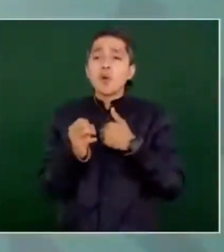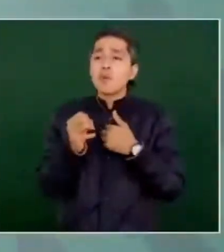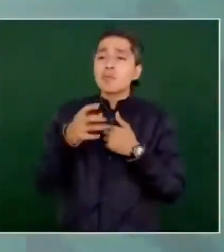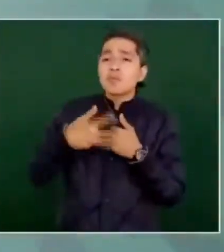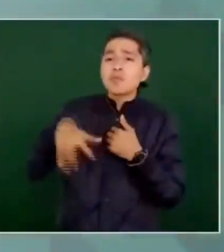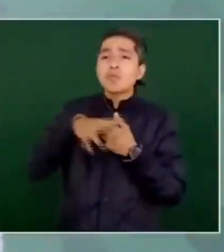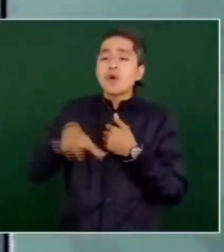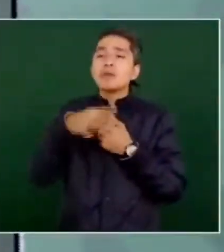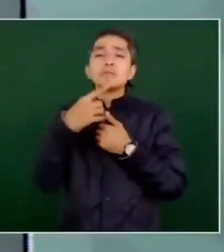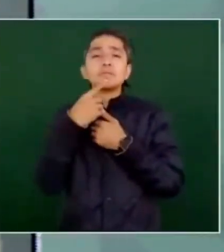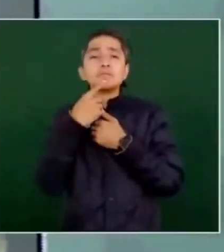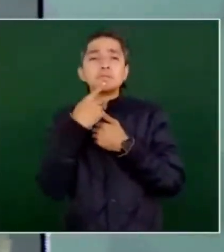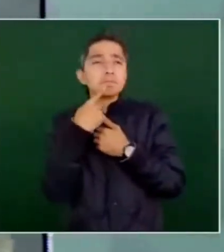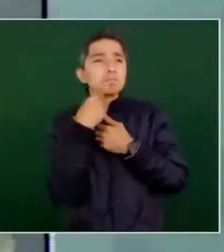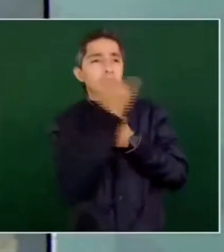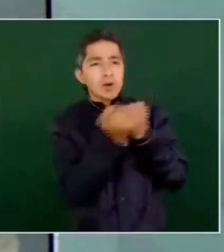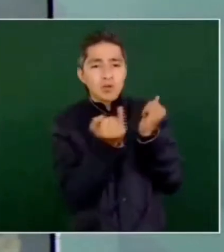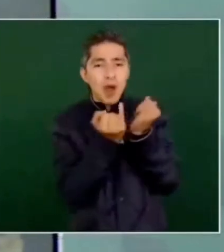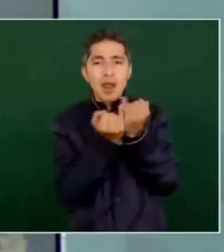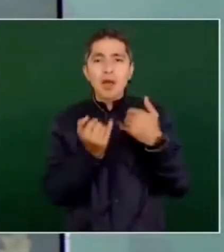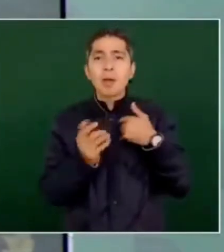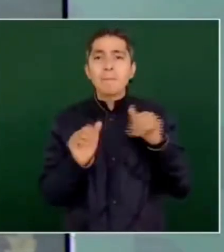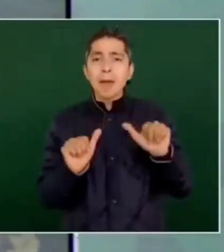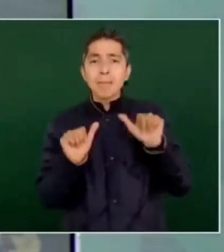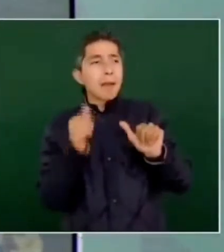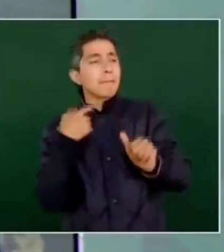amparo. No.